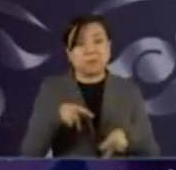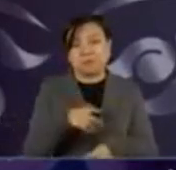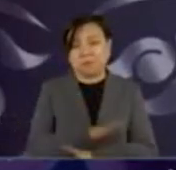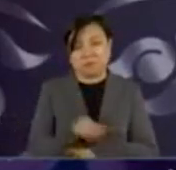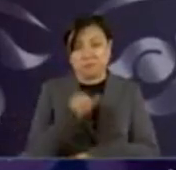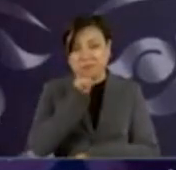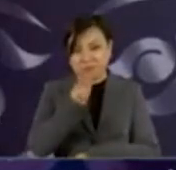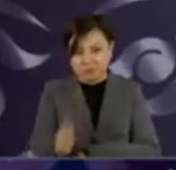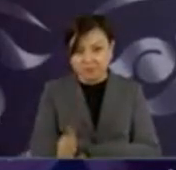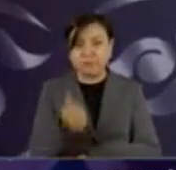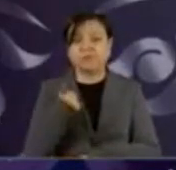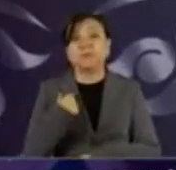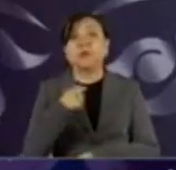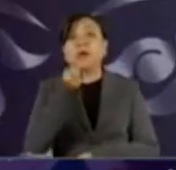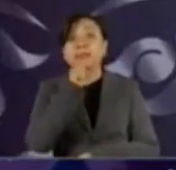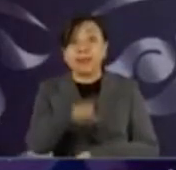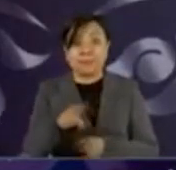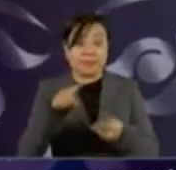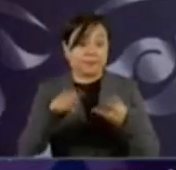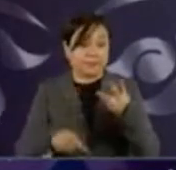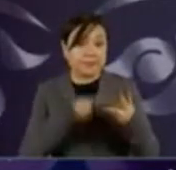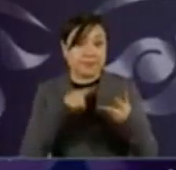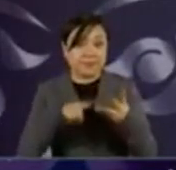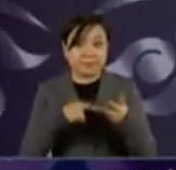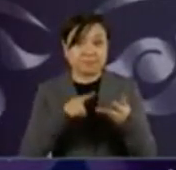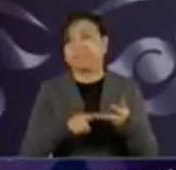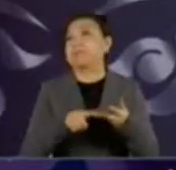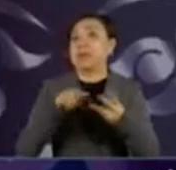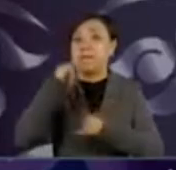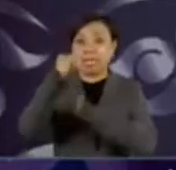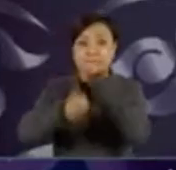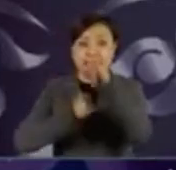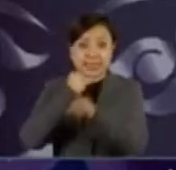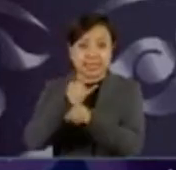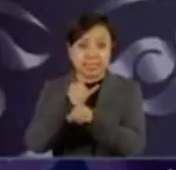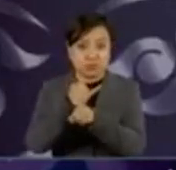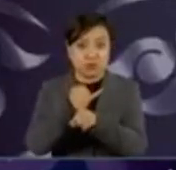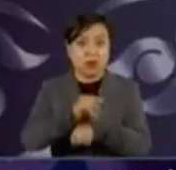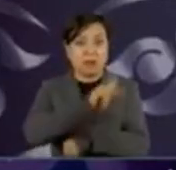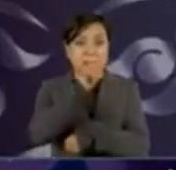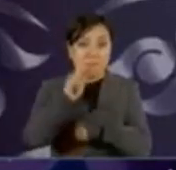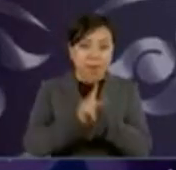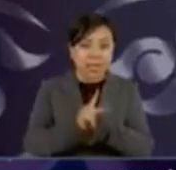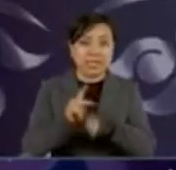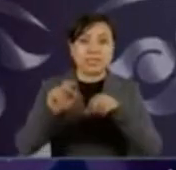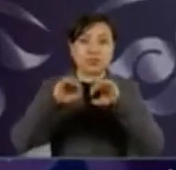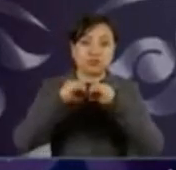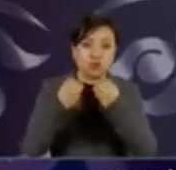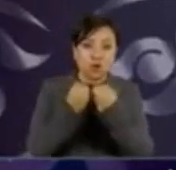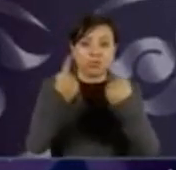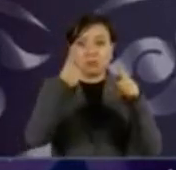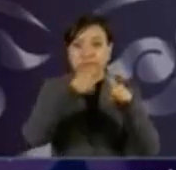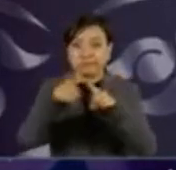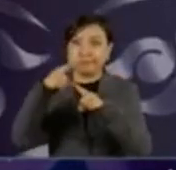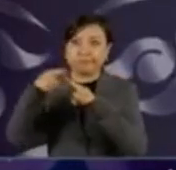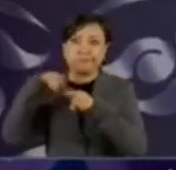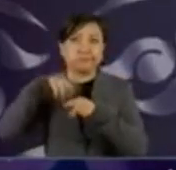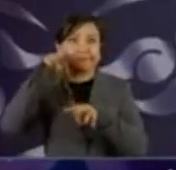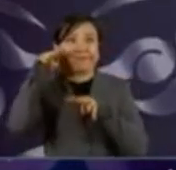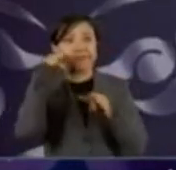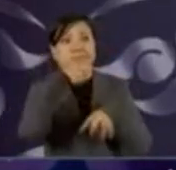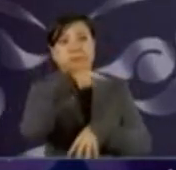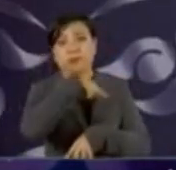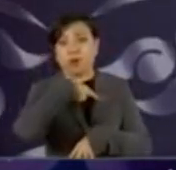nivel internacional entre los peores gobiernos para poder atender lo que se viene como la